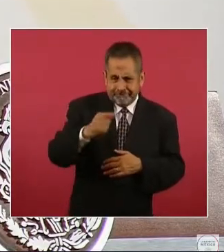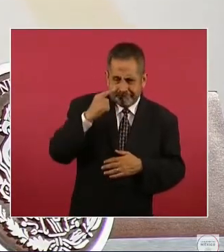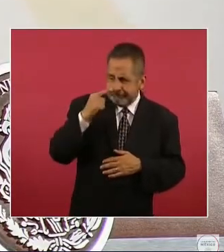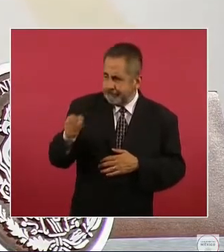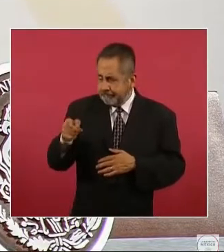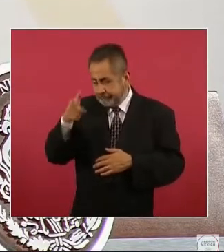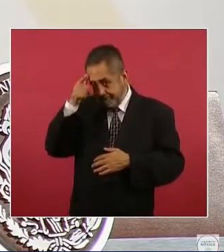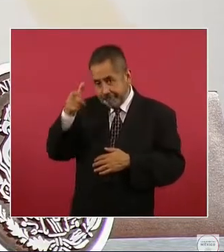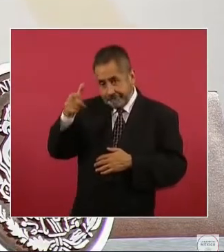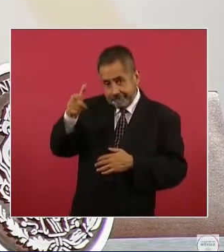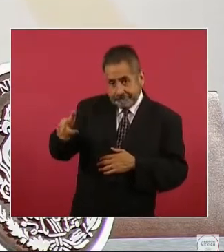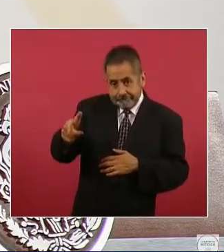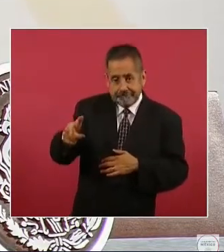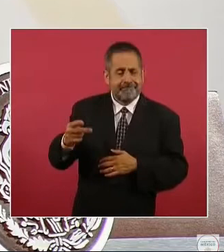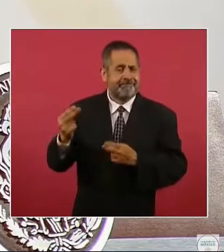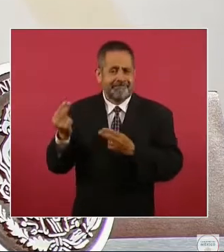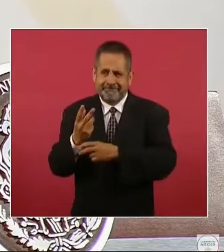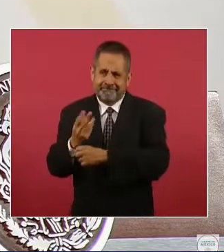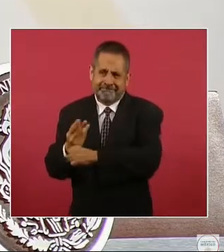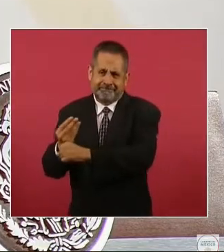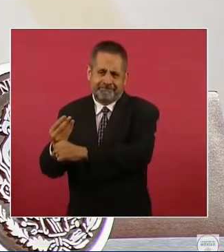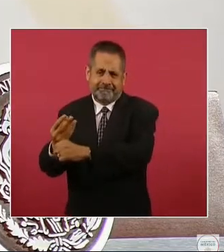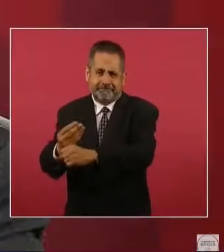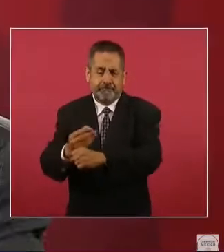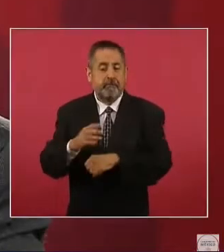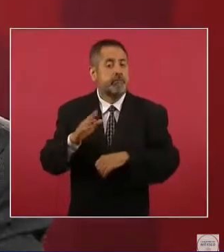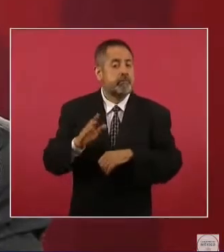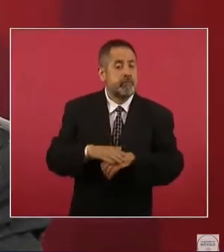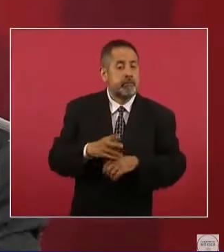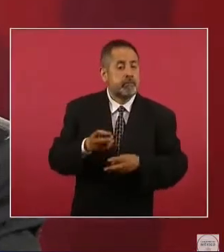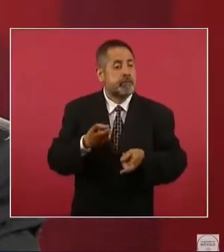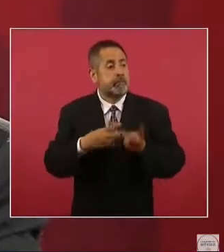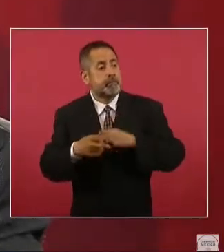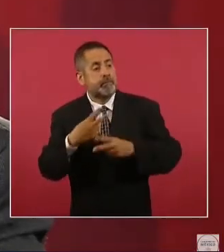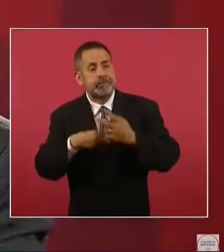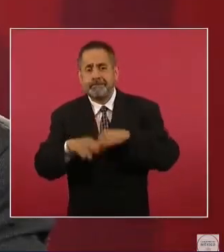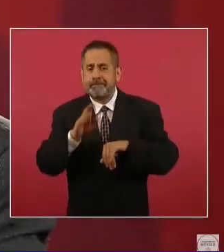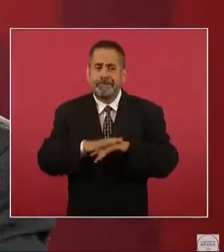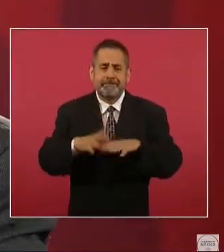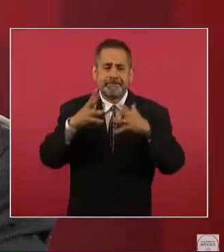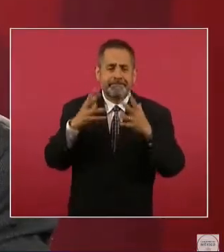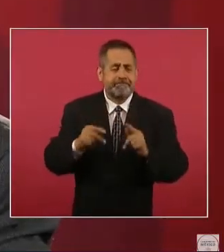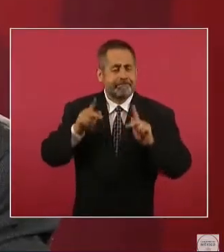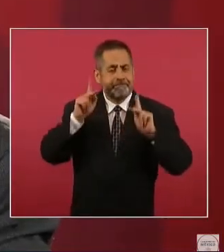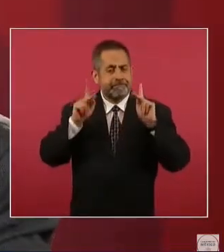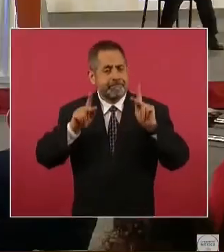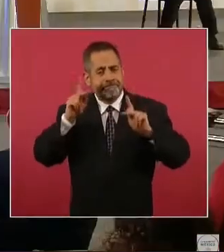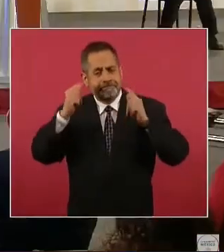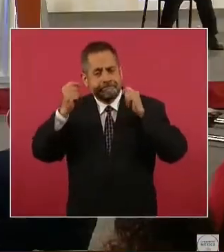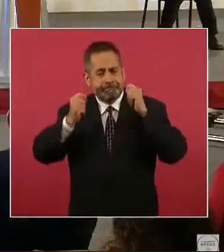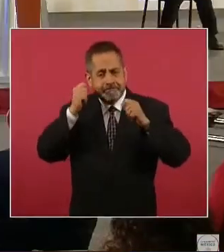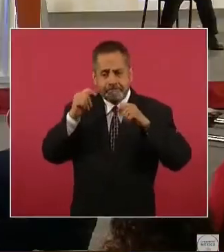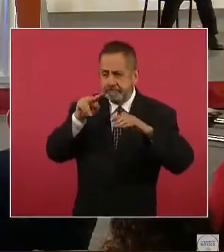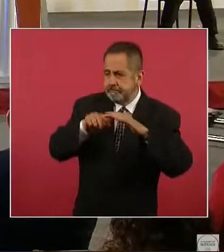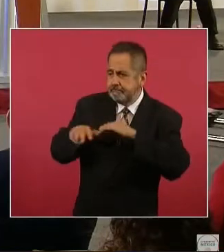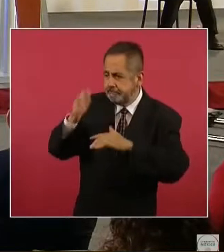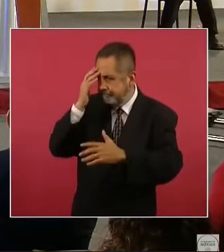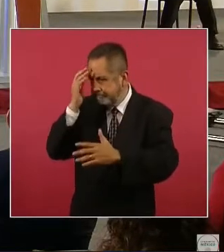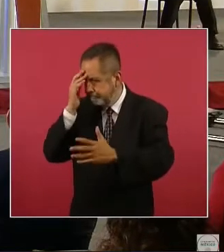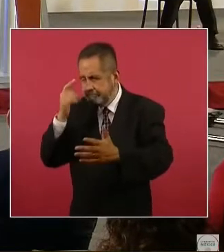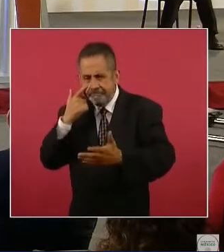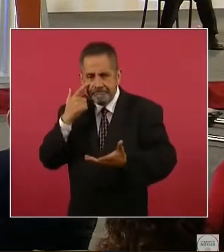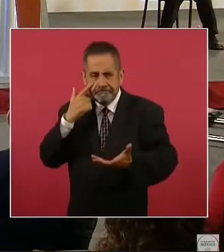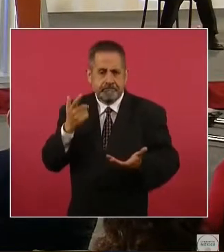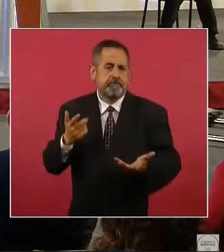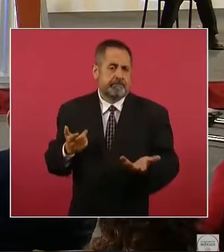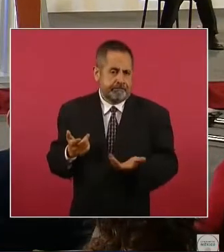incrementada sensiblemente la cantidad de visitantes que lleguen a estas zonas y que por lo tanto